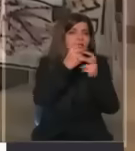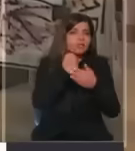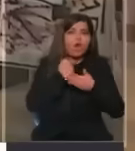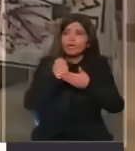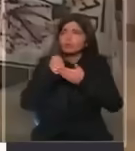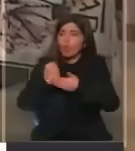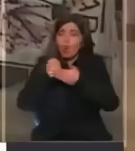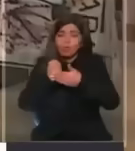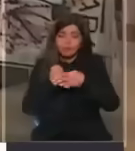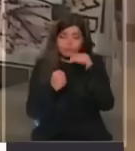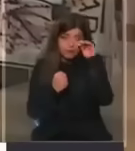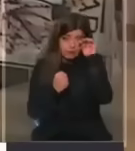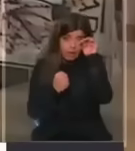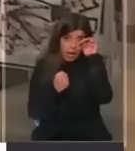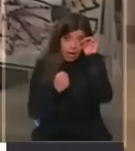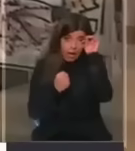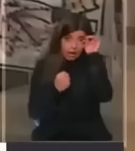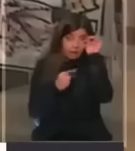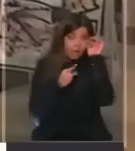auxilio. Pudieron comunicarse